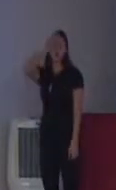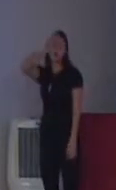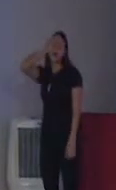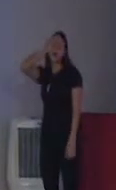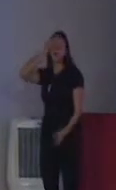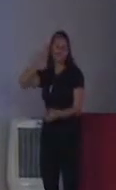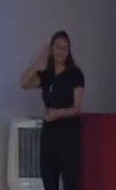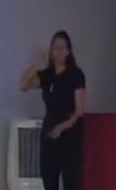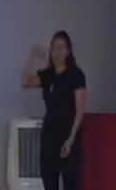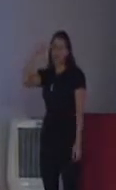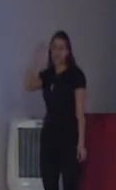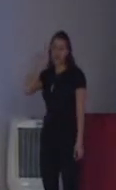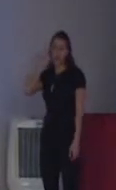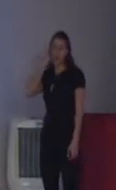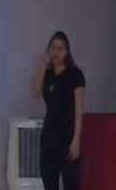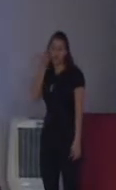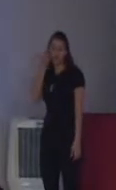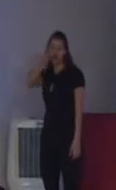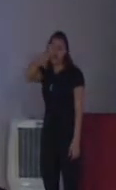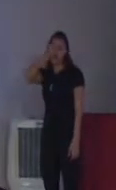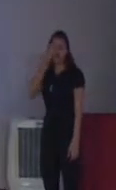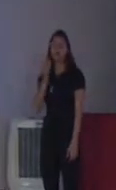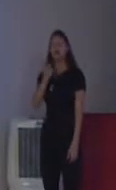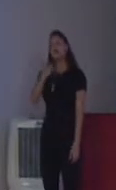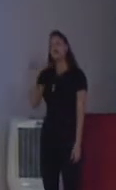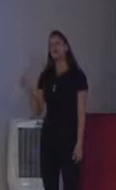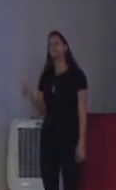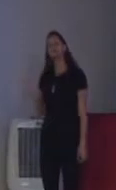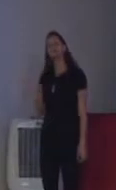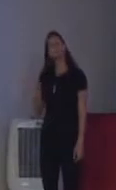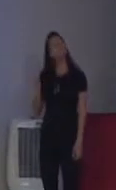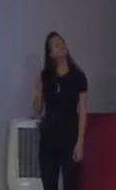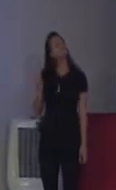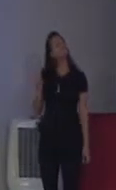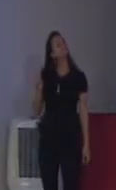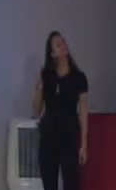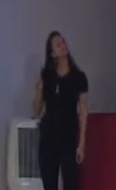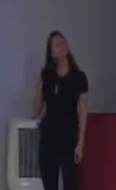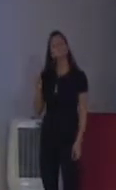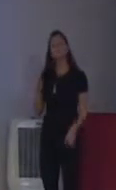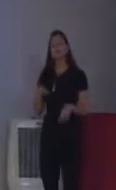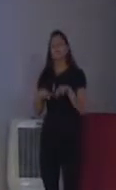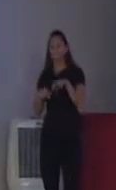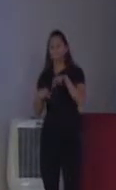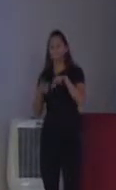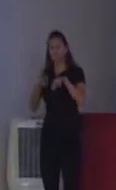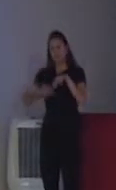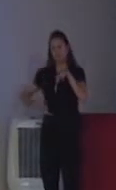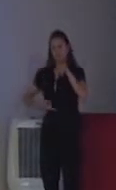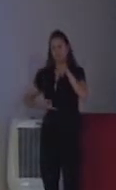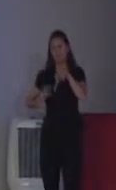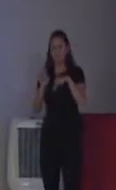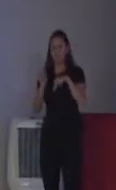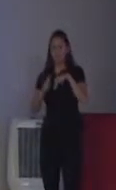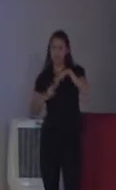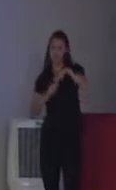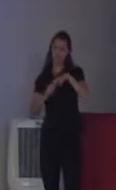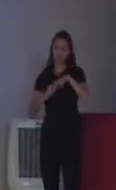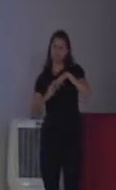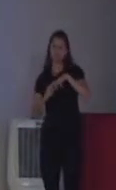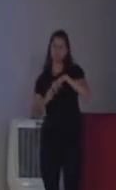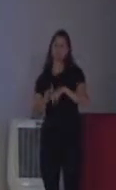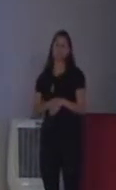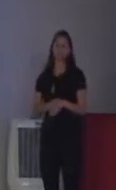que no tenían un ojo. Muchos tenían, ¿qué? Pies de palo, ¿no? O sea que les hacía falta